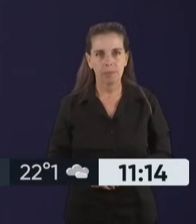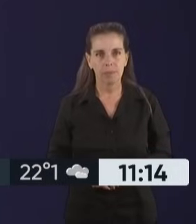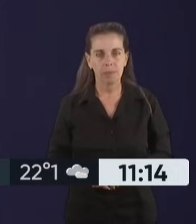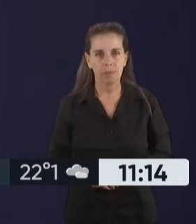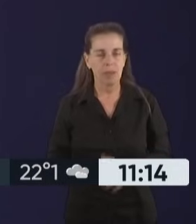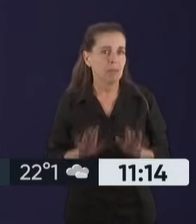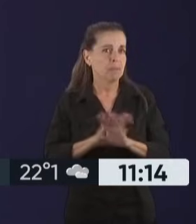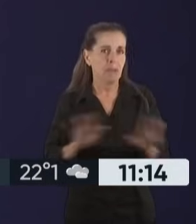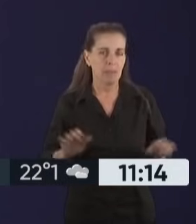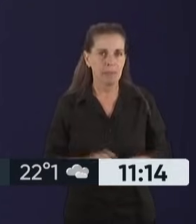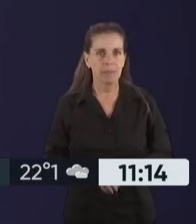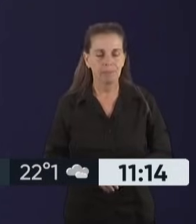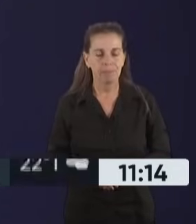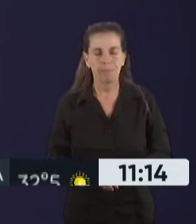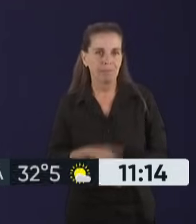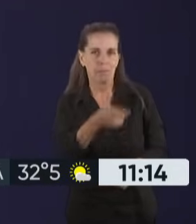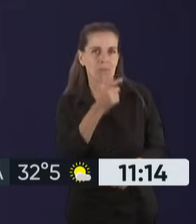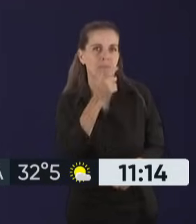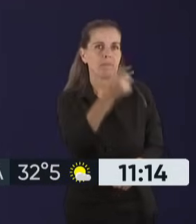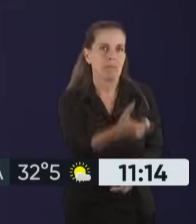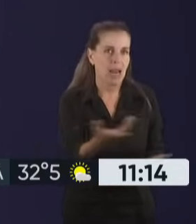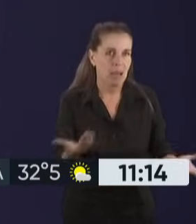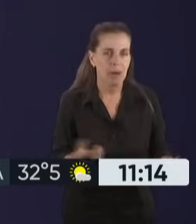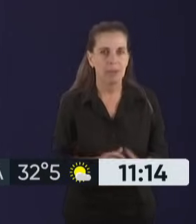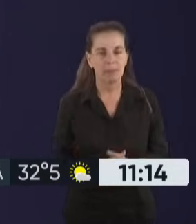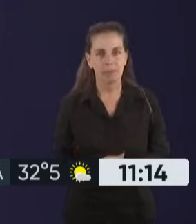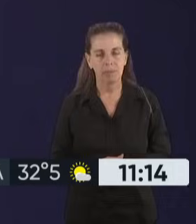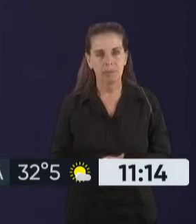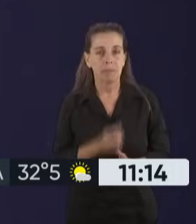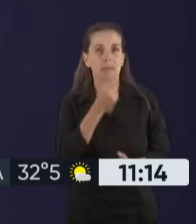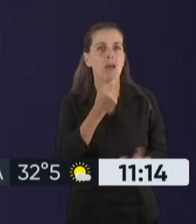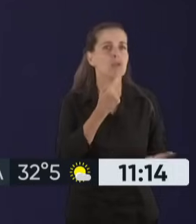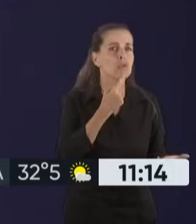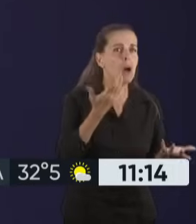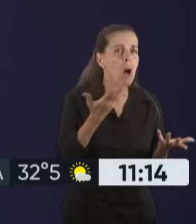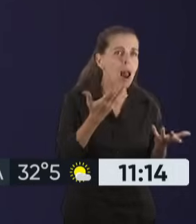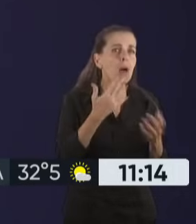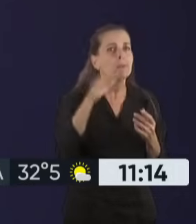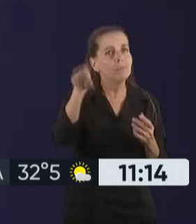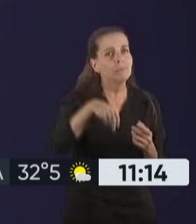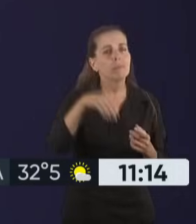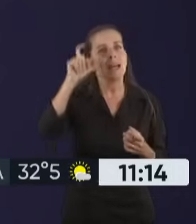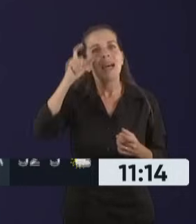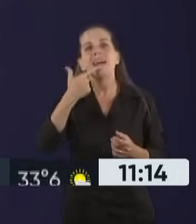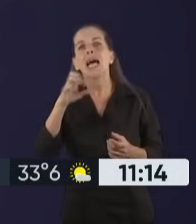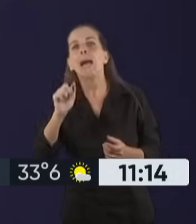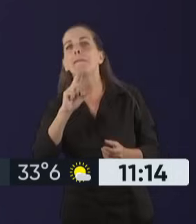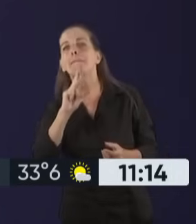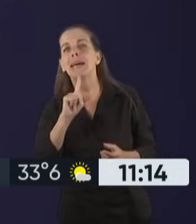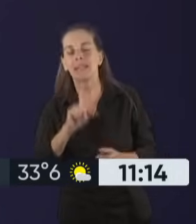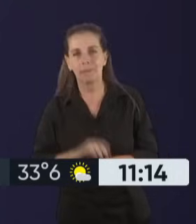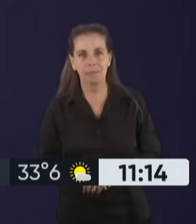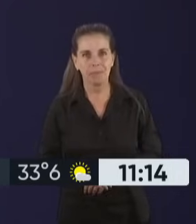bueno, nada, eso. No tengo mucho más para decir, el resto se lo preguntan a Espert, que le volvemos a dar la bienvenida al espacio